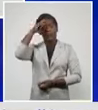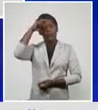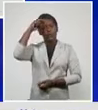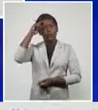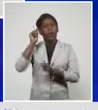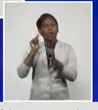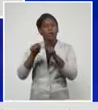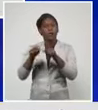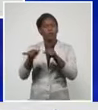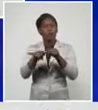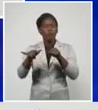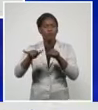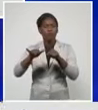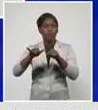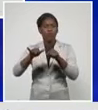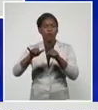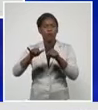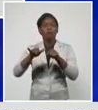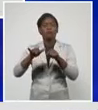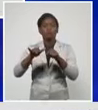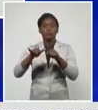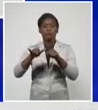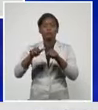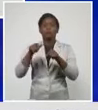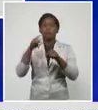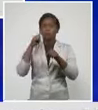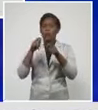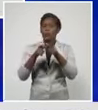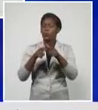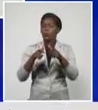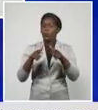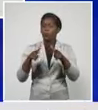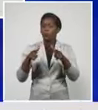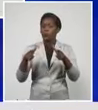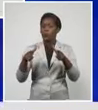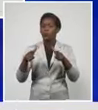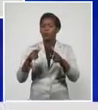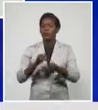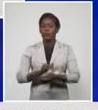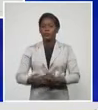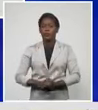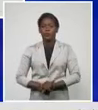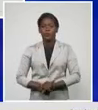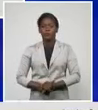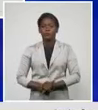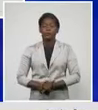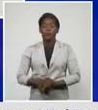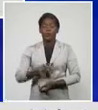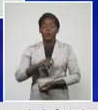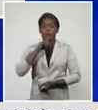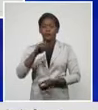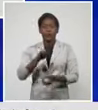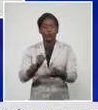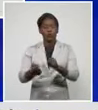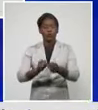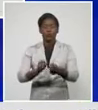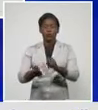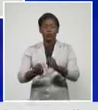Espíritu, también Artemisa. con tasas elevadas, que no se logra una reducción importante.